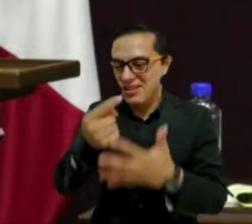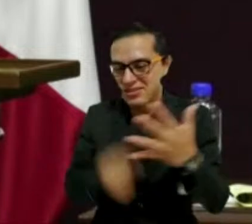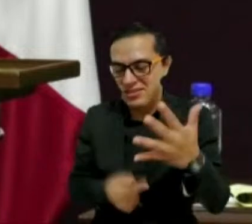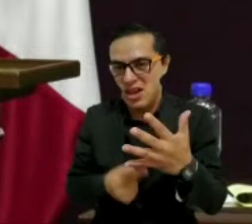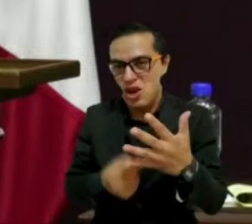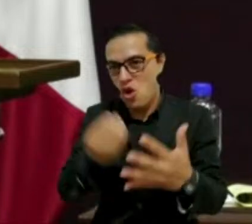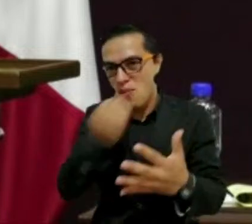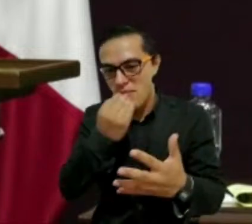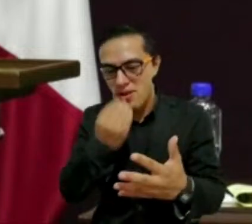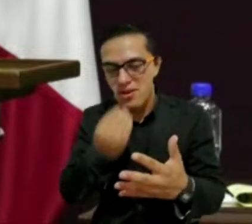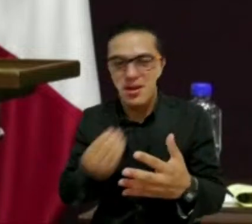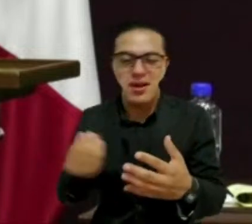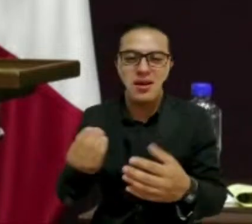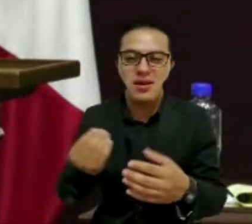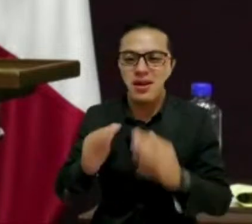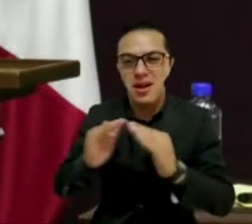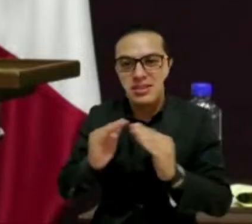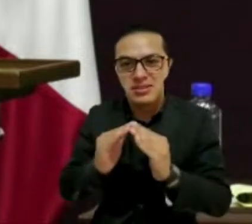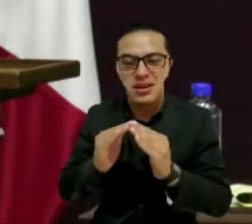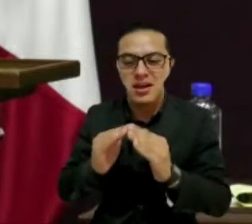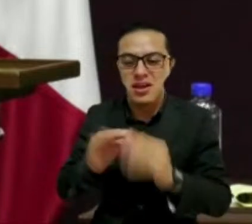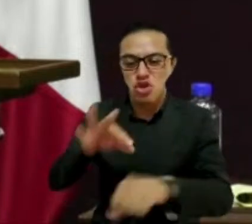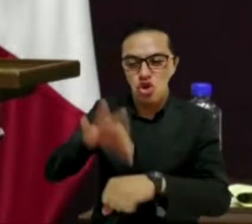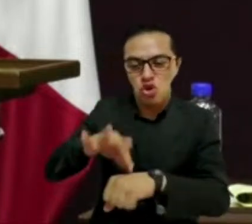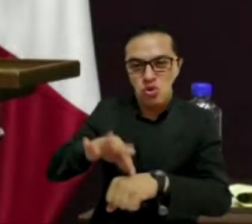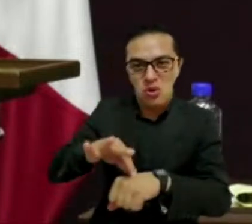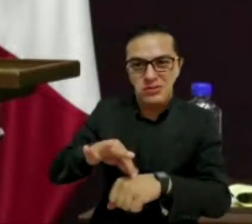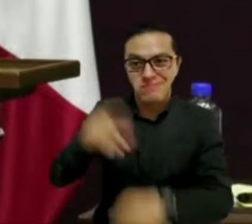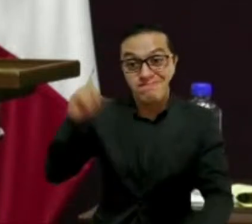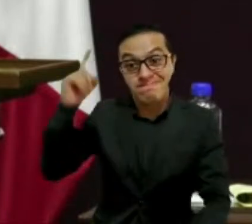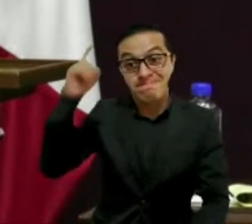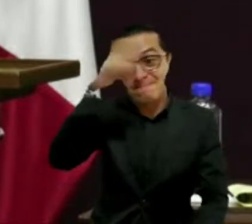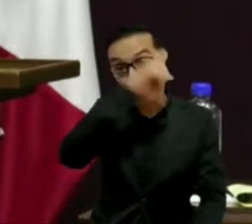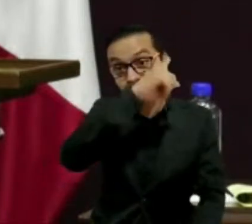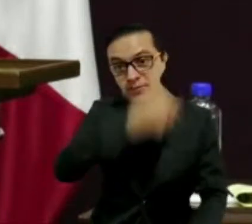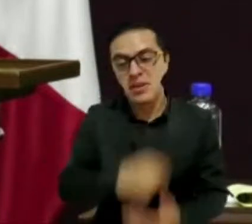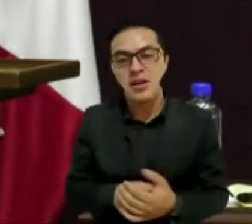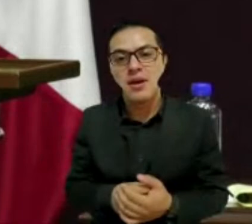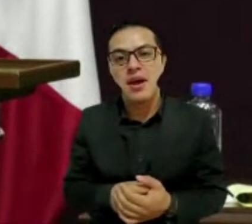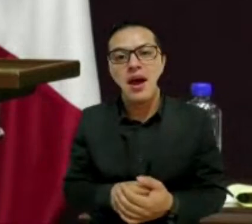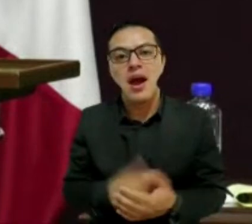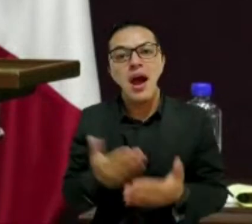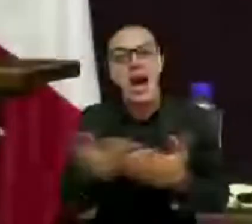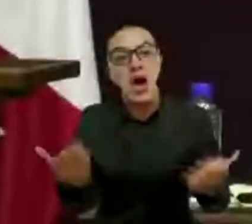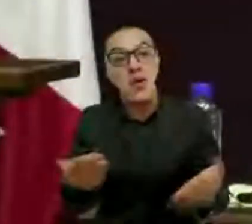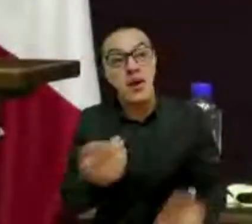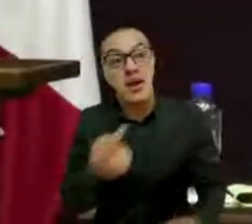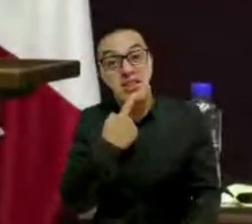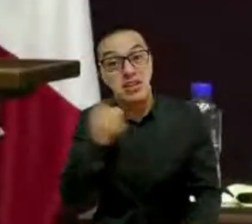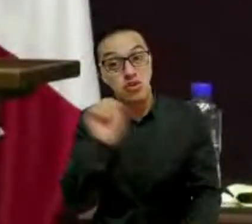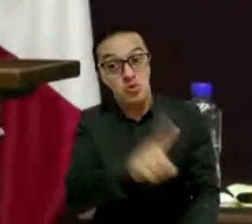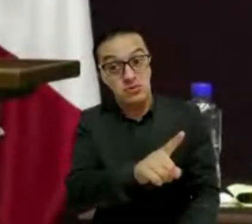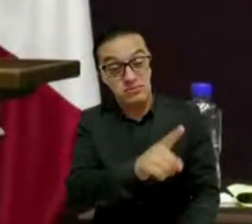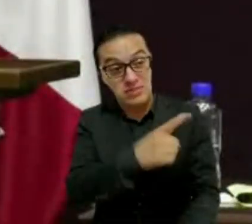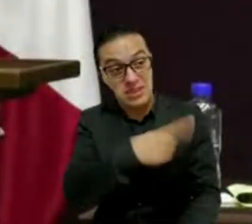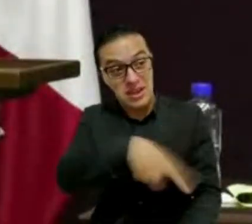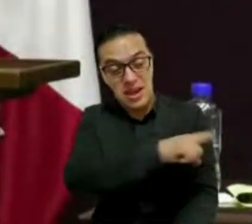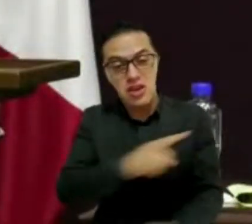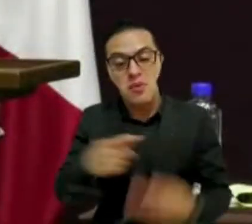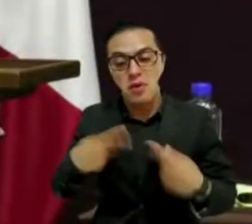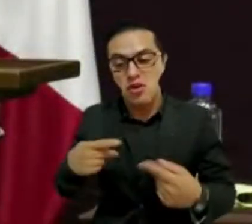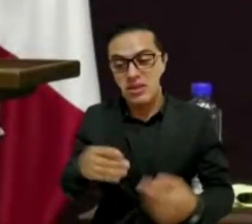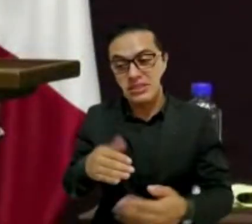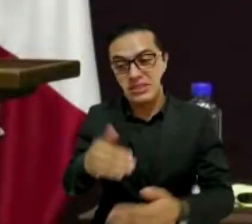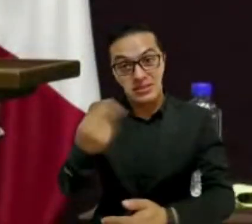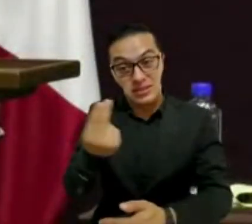y si se les exige pagar una reparación del daño, esto puede agravar su situación económica y aumentar la brecha